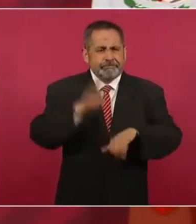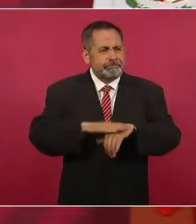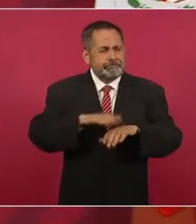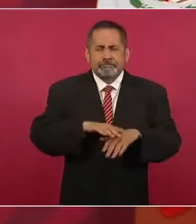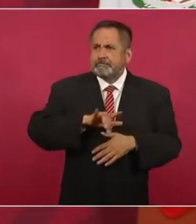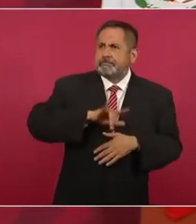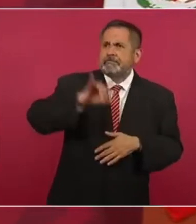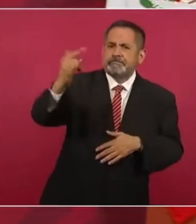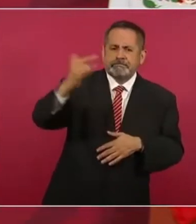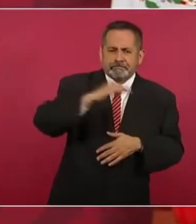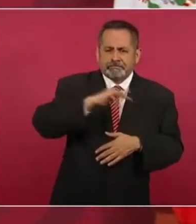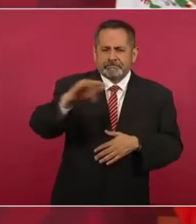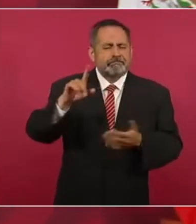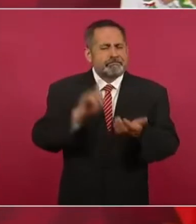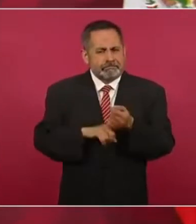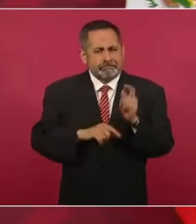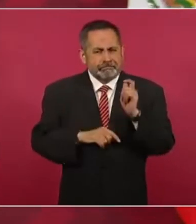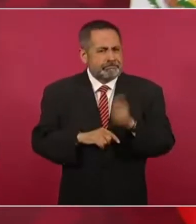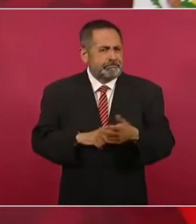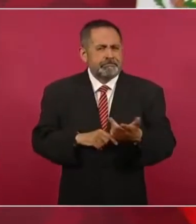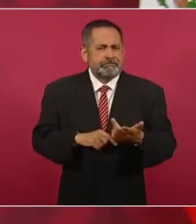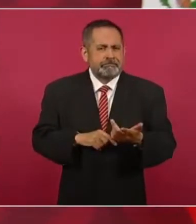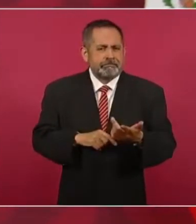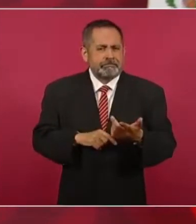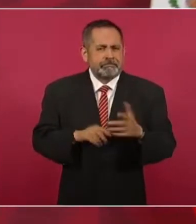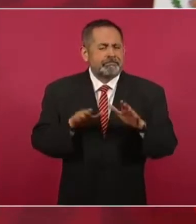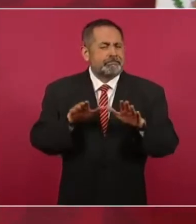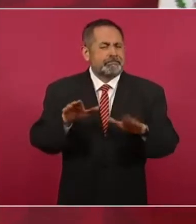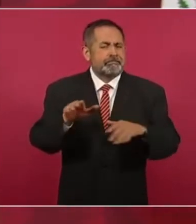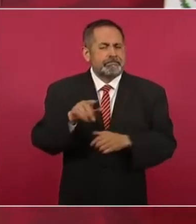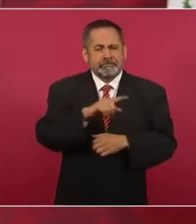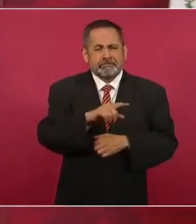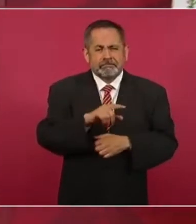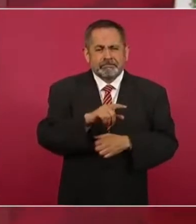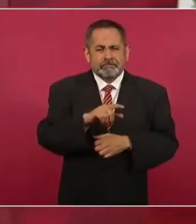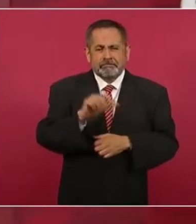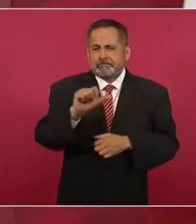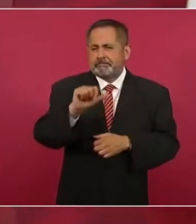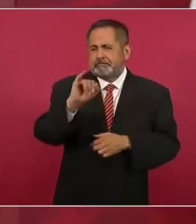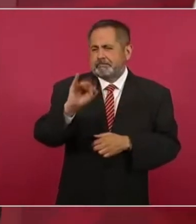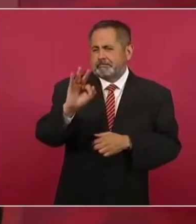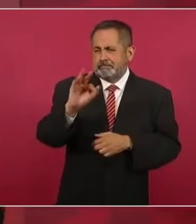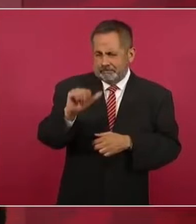vuelos de el aeropuerto Felipe Ángeles.